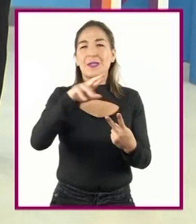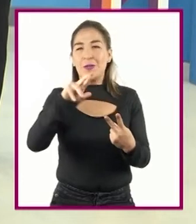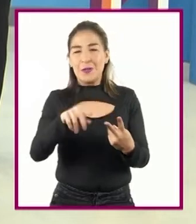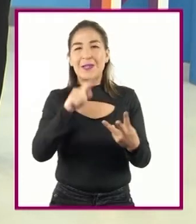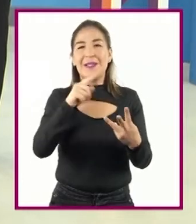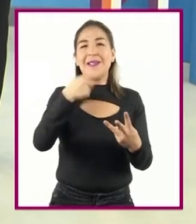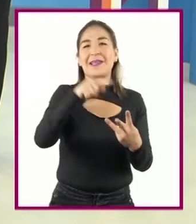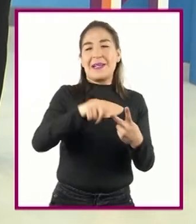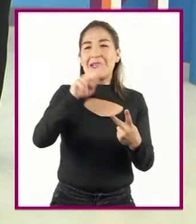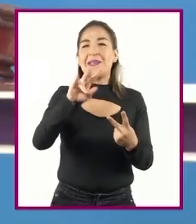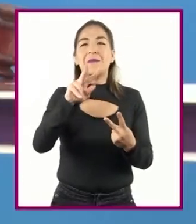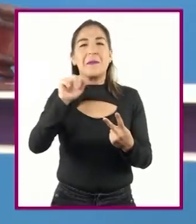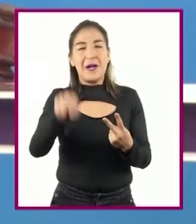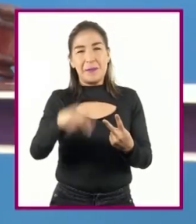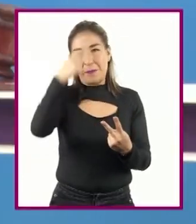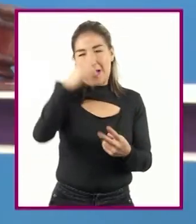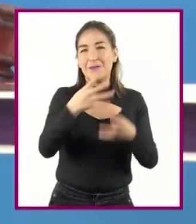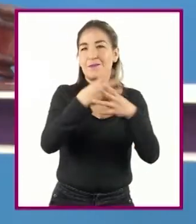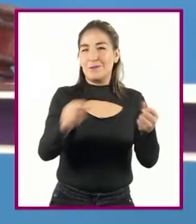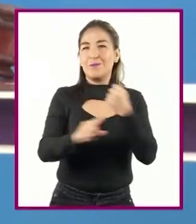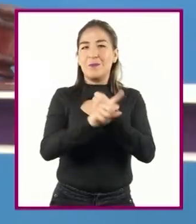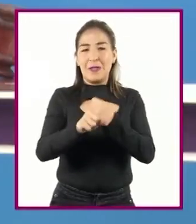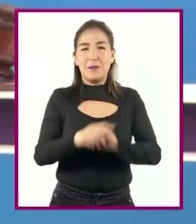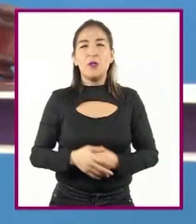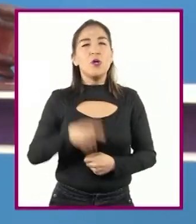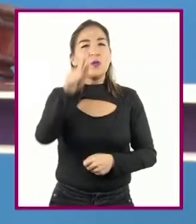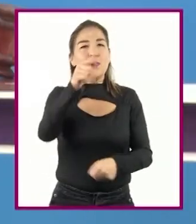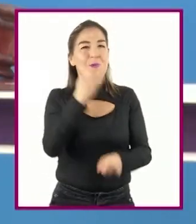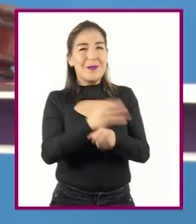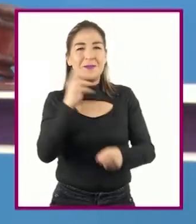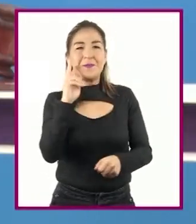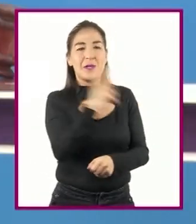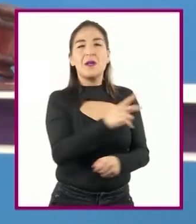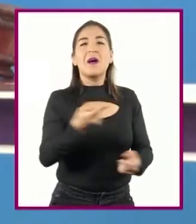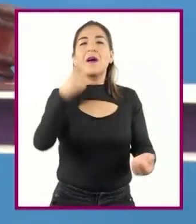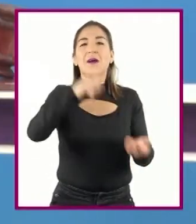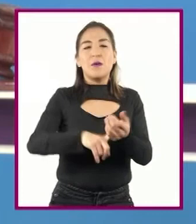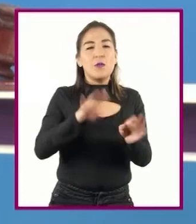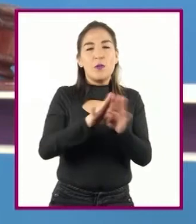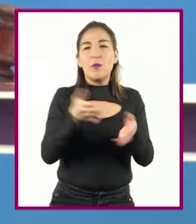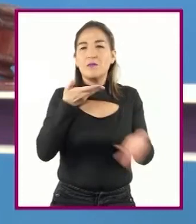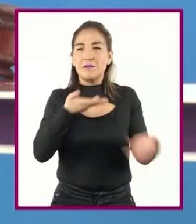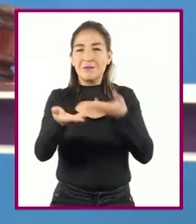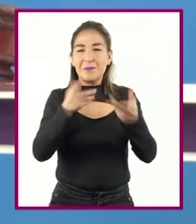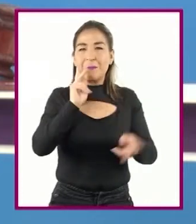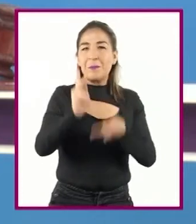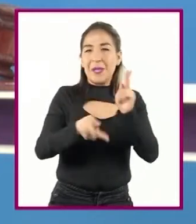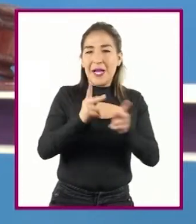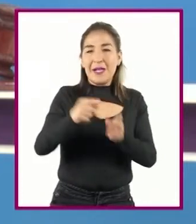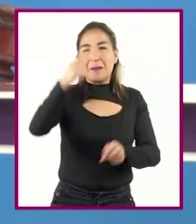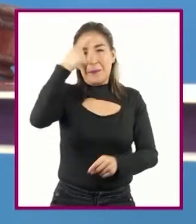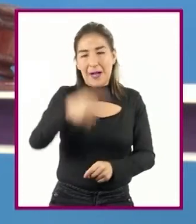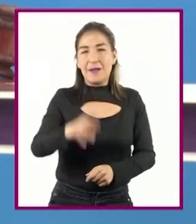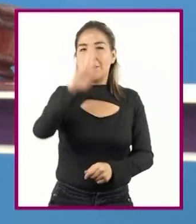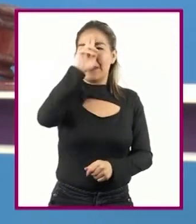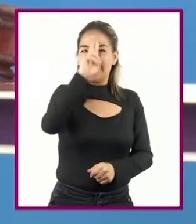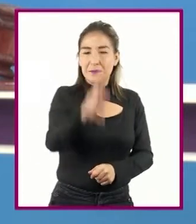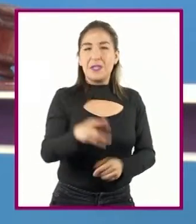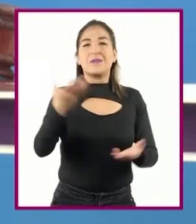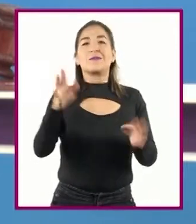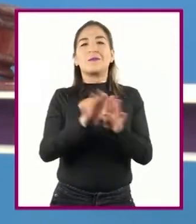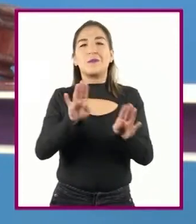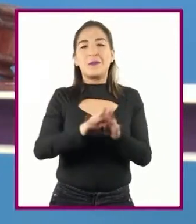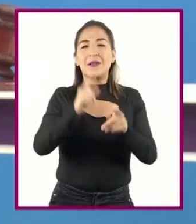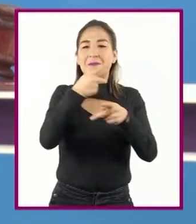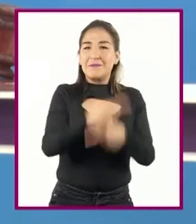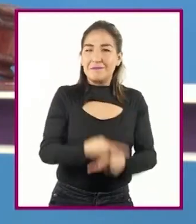resolver su conflicto. ¿Se percataron de que entabló un diálogo con base en el respeto, la